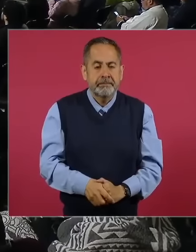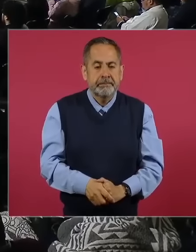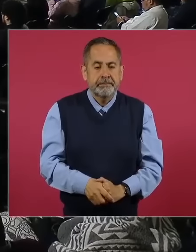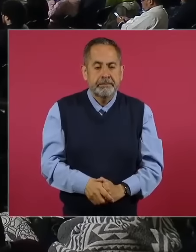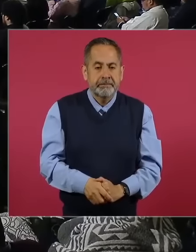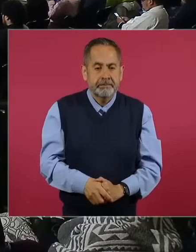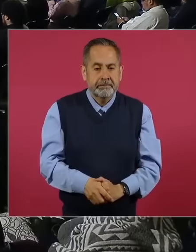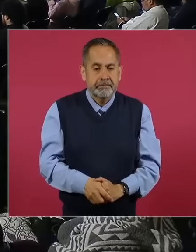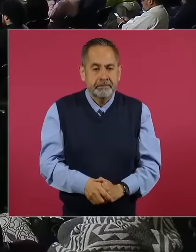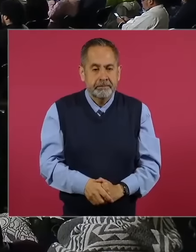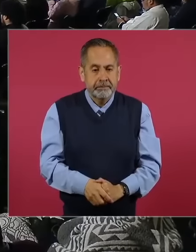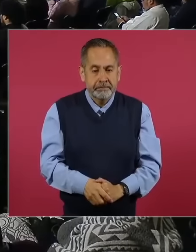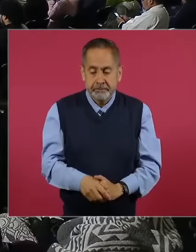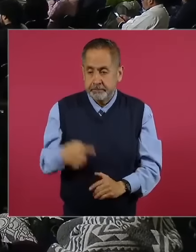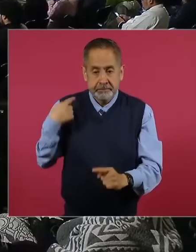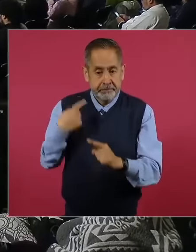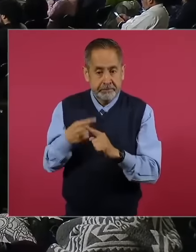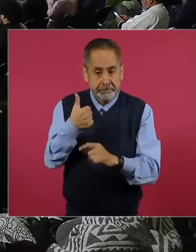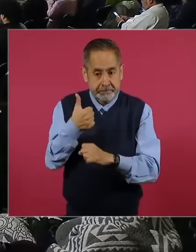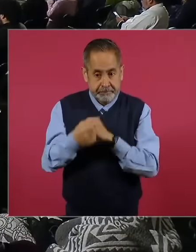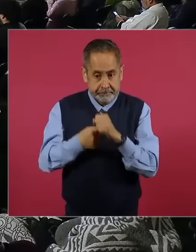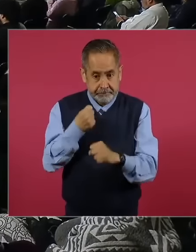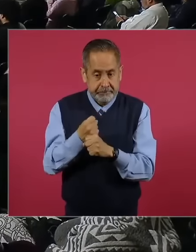En el sexenio se crearon